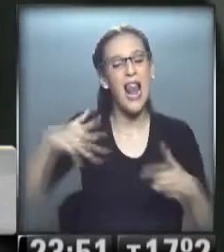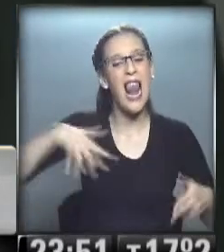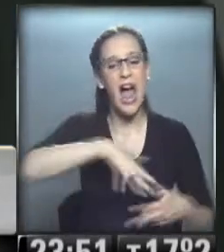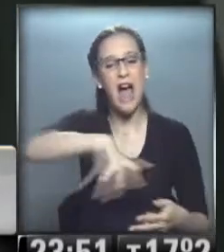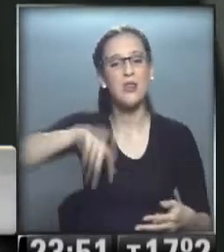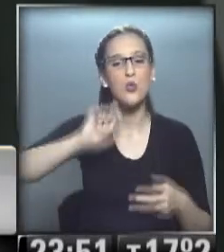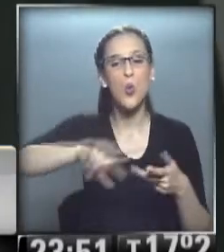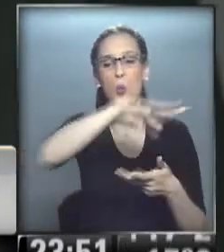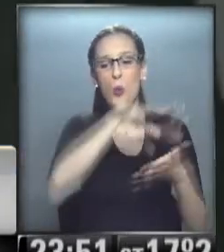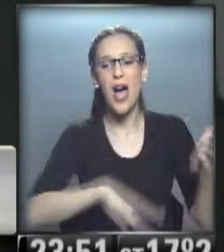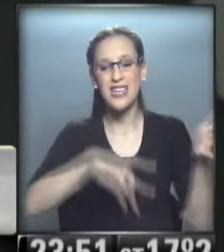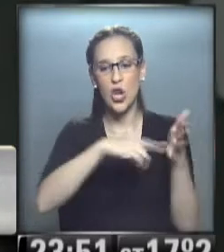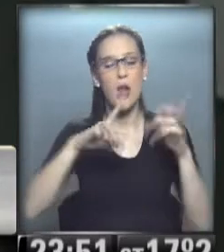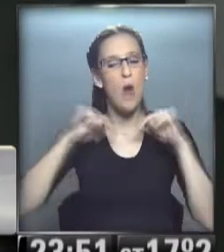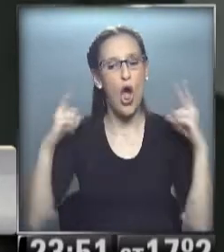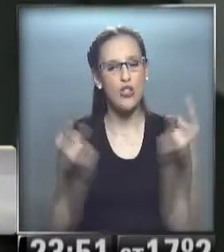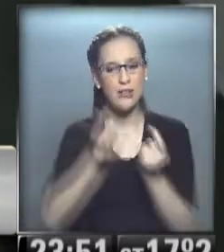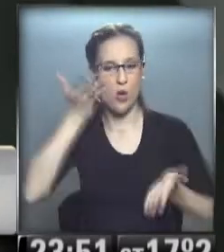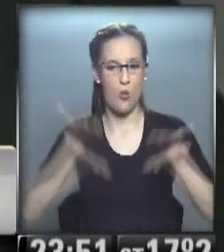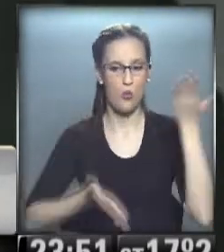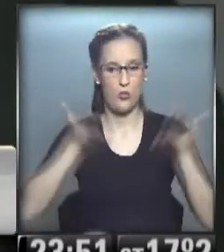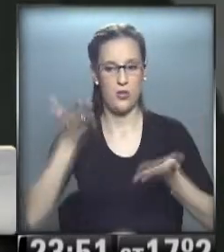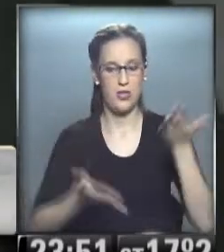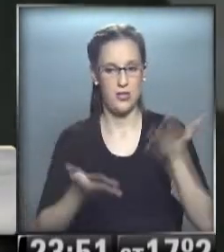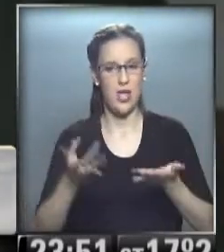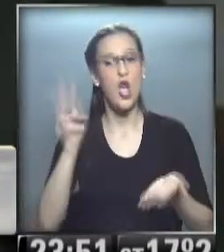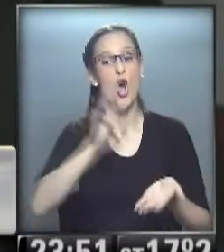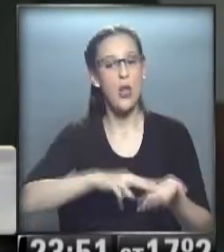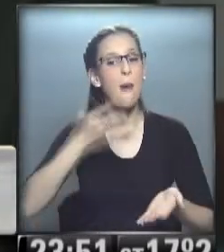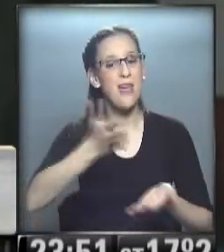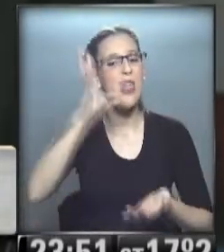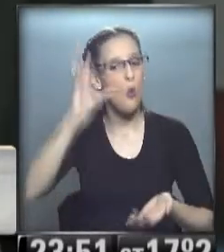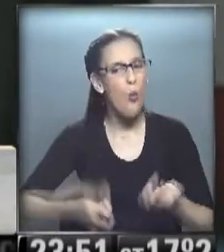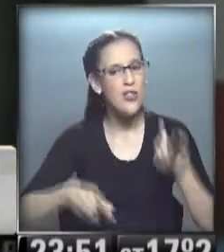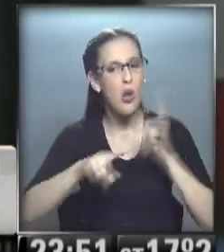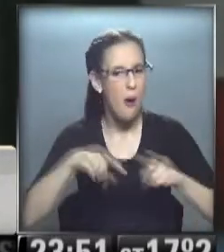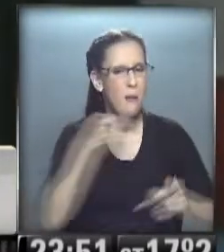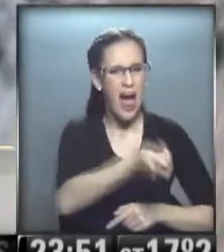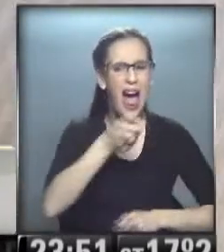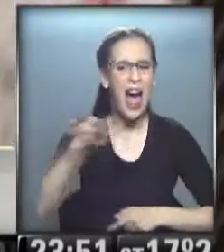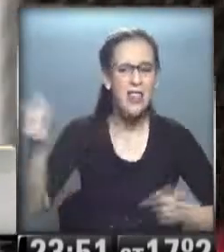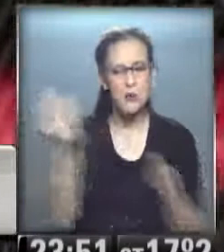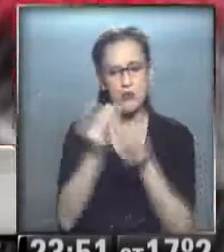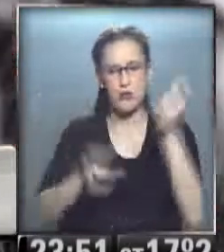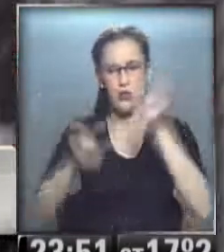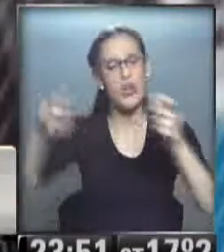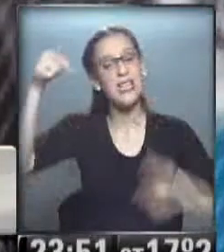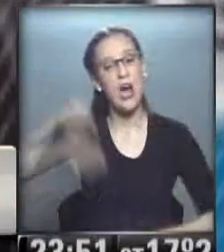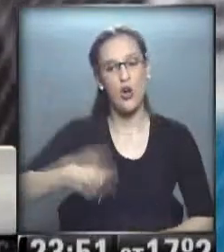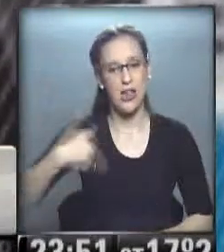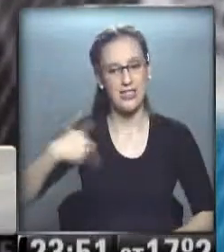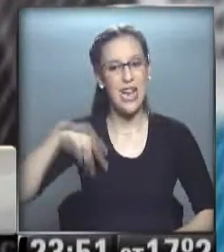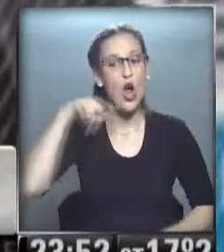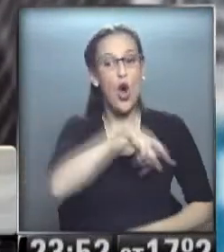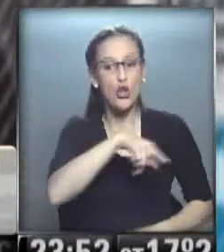Barcelona para reclamar justicia y reivindicaron el juicio por delitos de lesa humanidad que se lleva a cabo en nuestro país contra los ejecutores